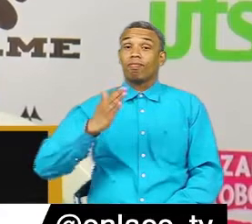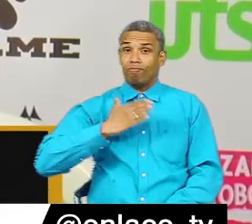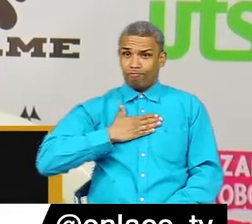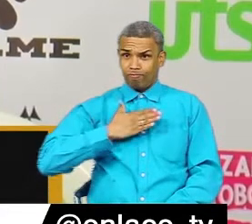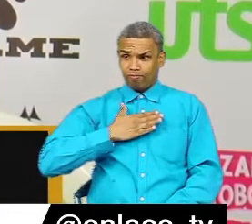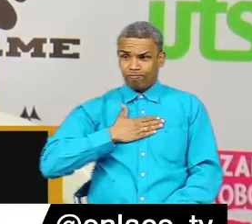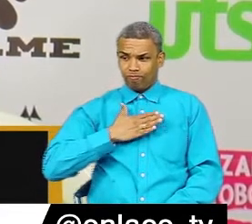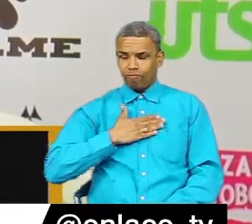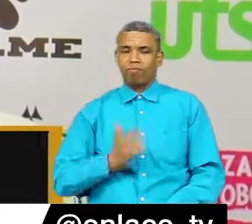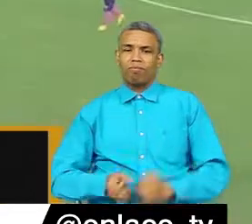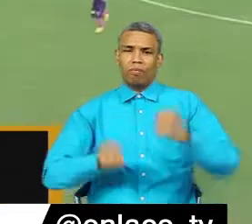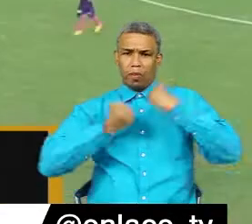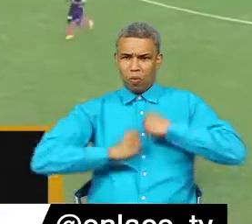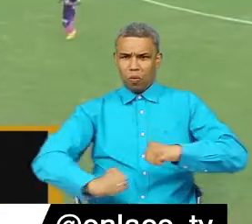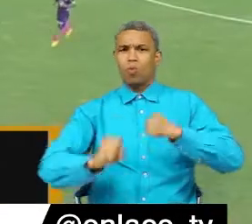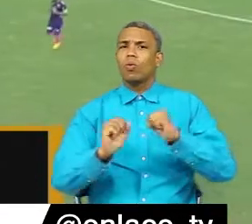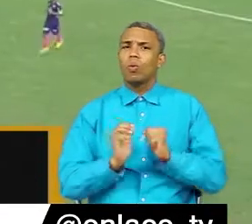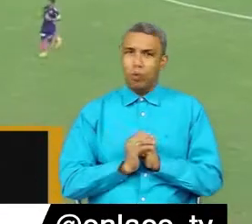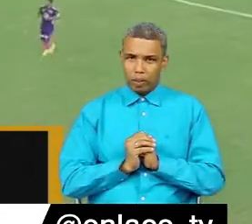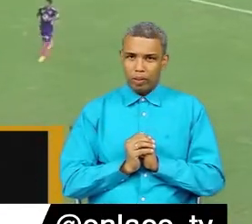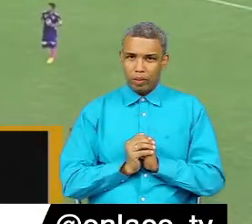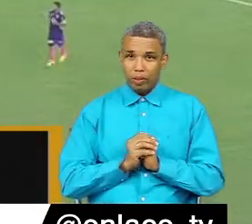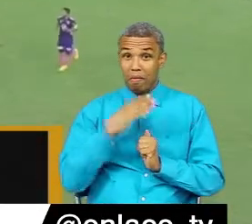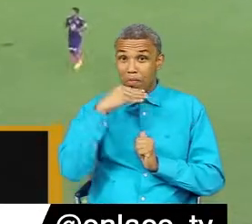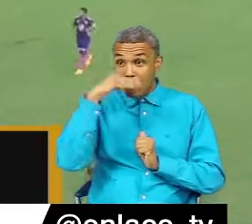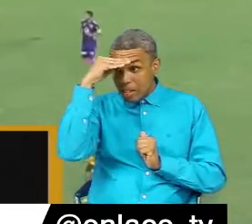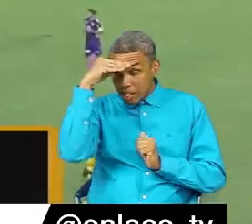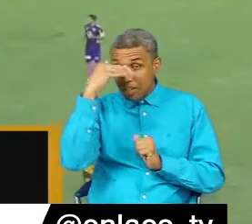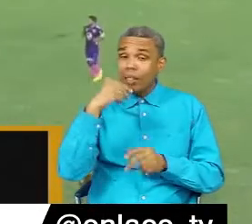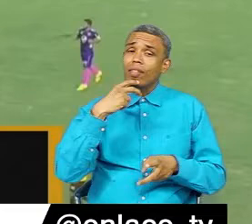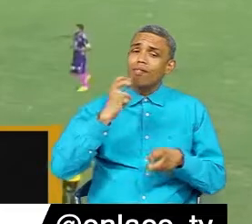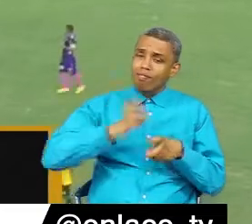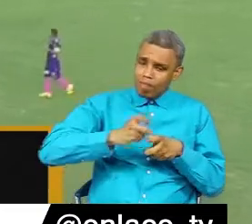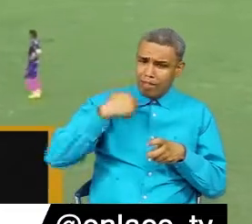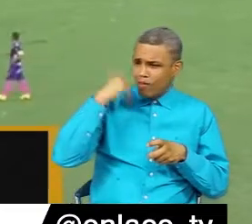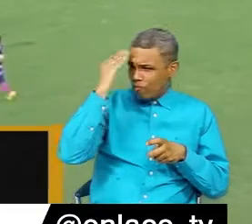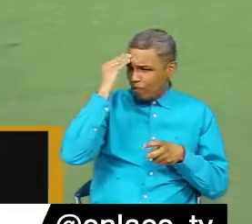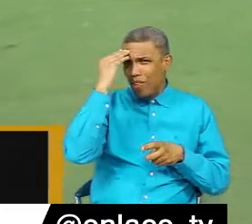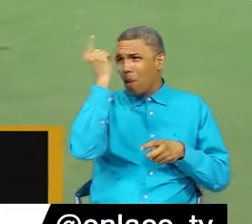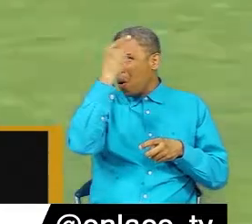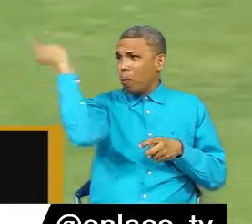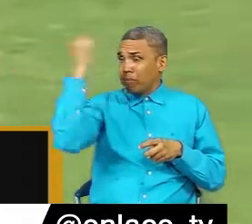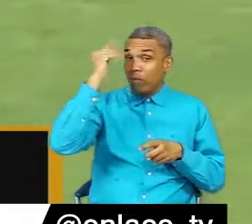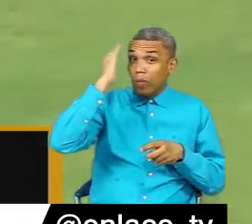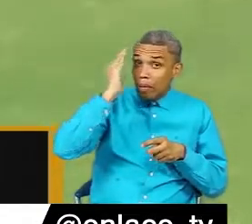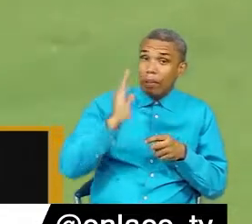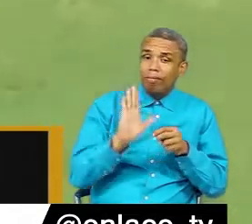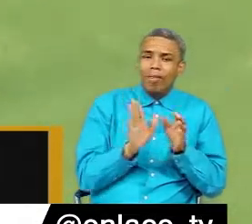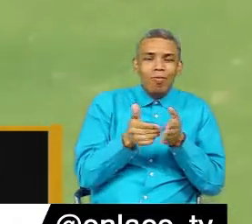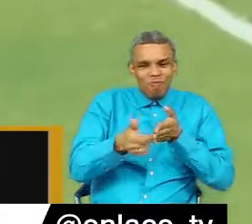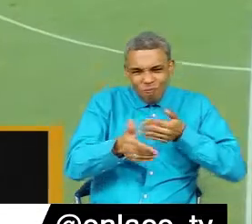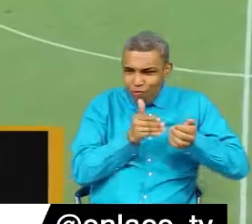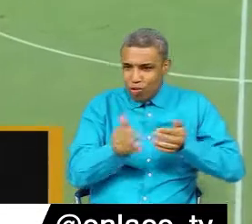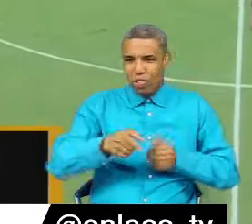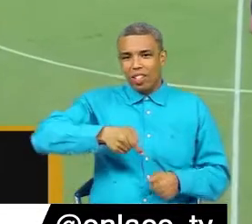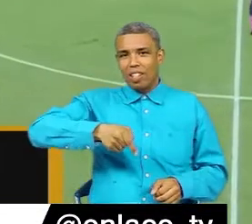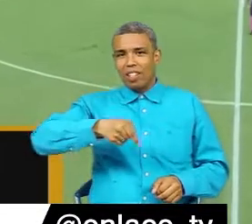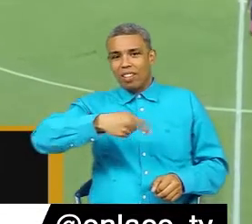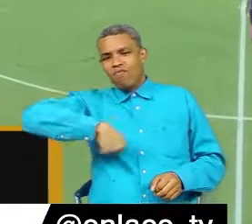y la capacidad para ir a atacar a un rival como Medellín. Lo ahogamos en muchos pasajes del